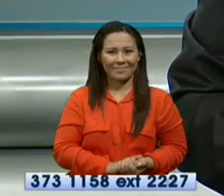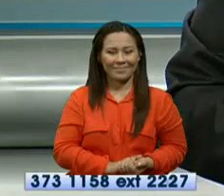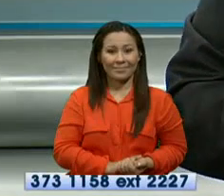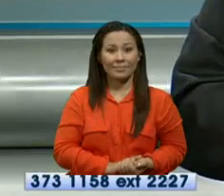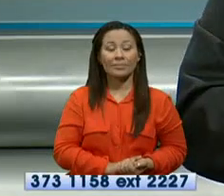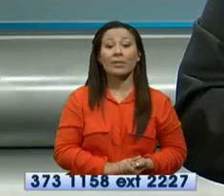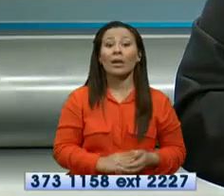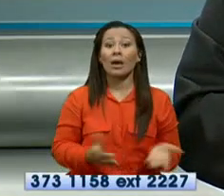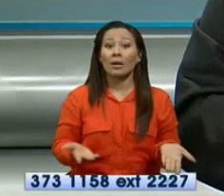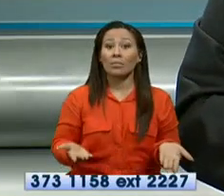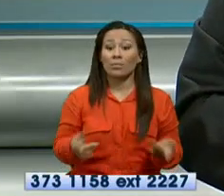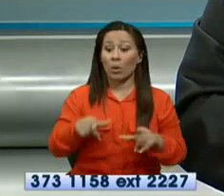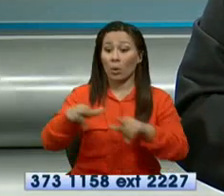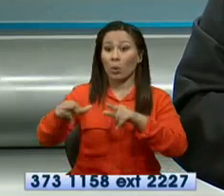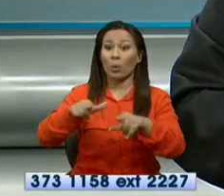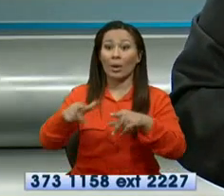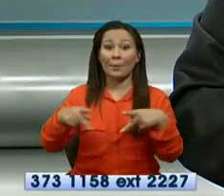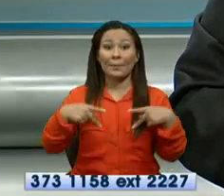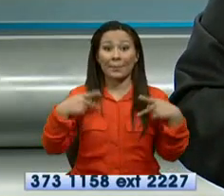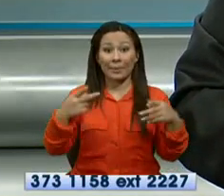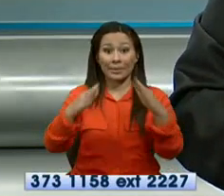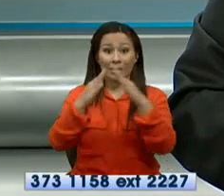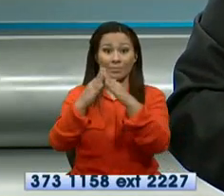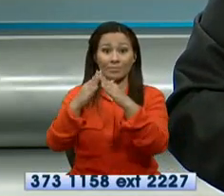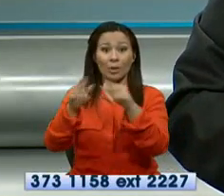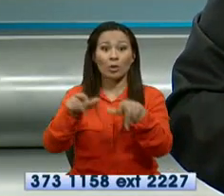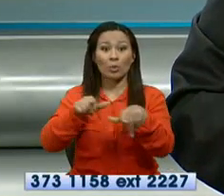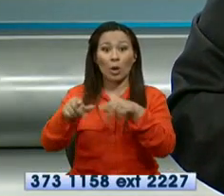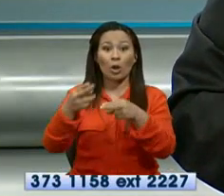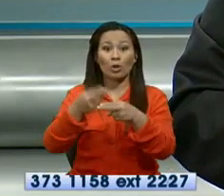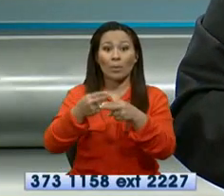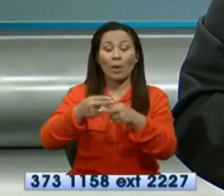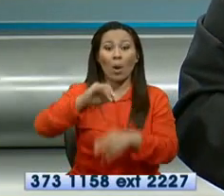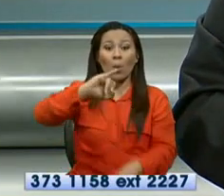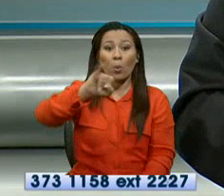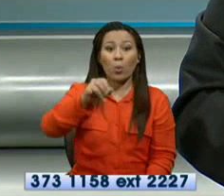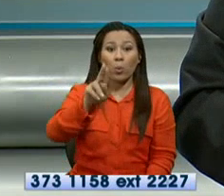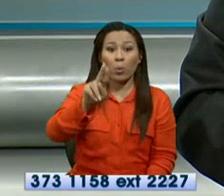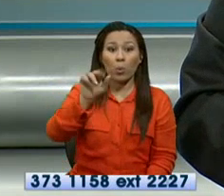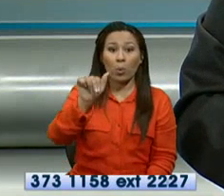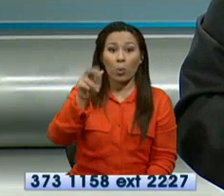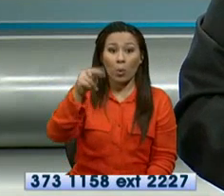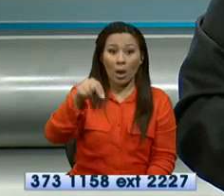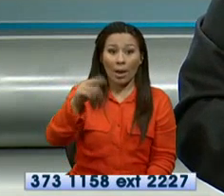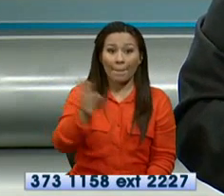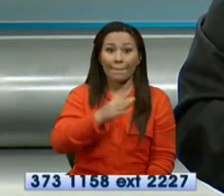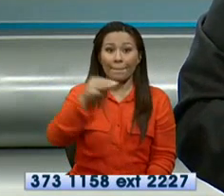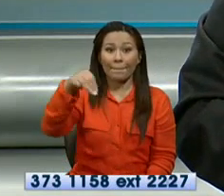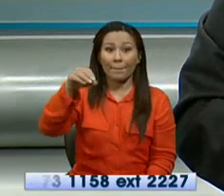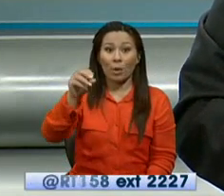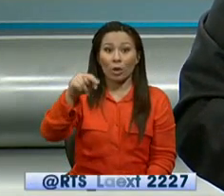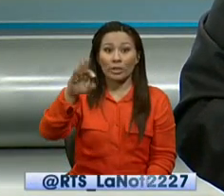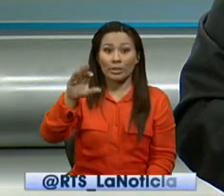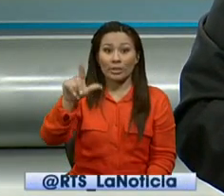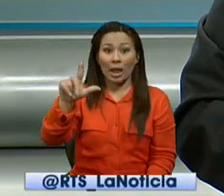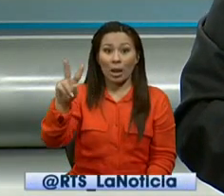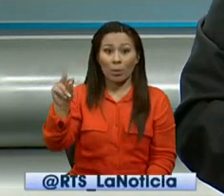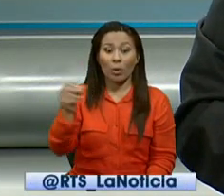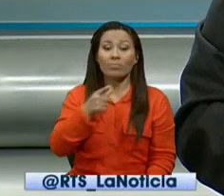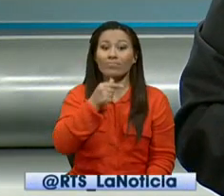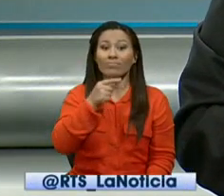Y en una de las cooperativas de vivienda del sector Juan Montalvo, al noroeste de Guayaquil, los usuarios reclaman por